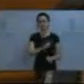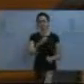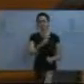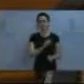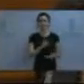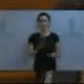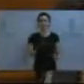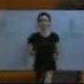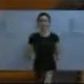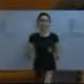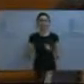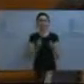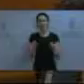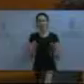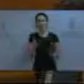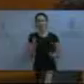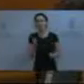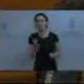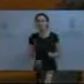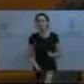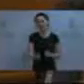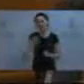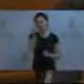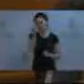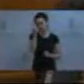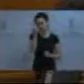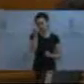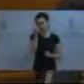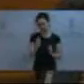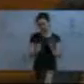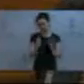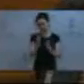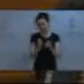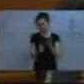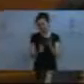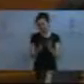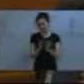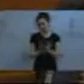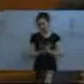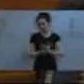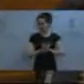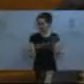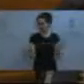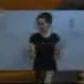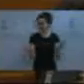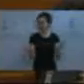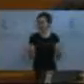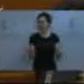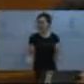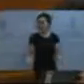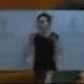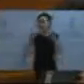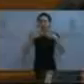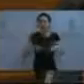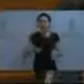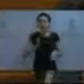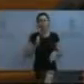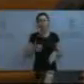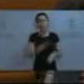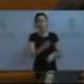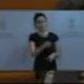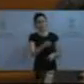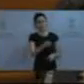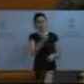tenemos que decir que en Llanes solo existe una ambulancia, y solo existe una ambulancia a pesar de, como bien usted